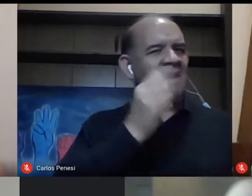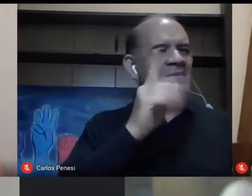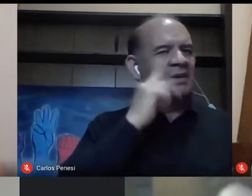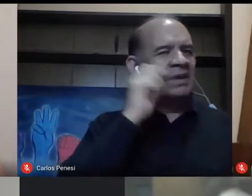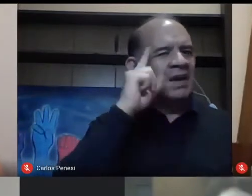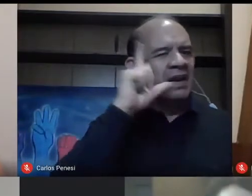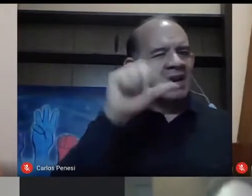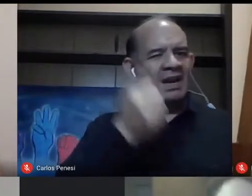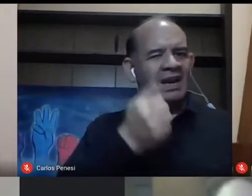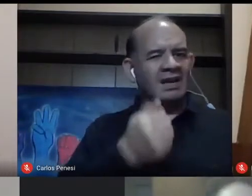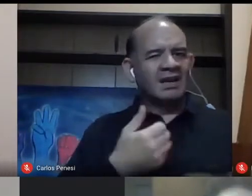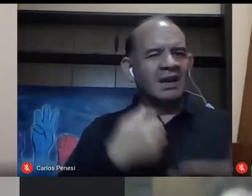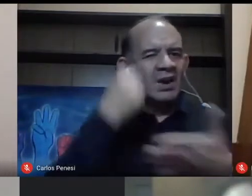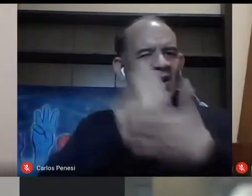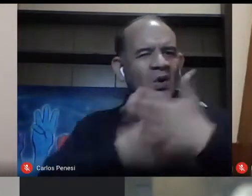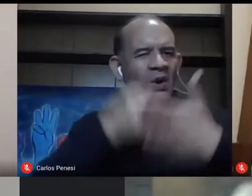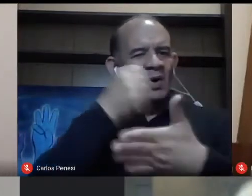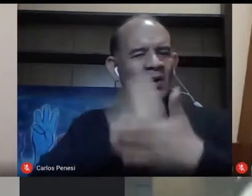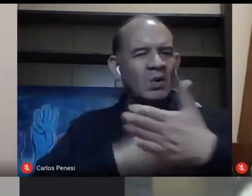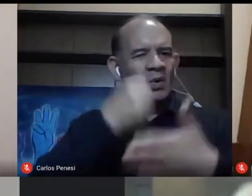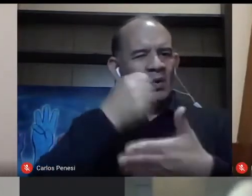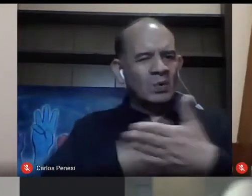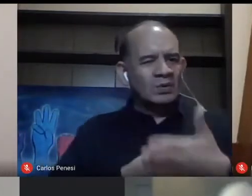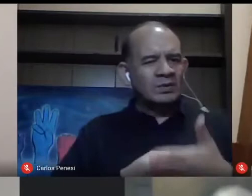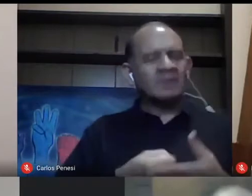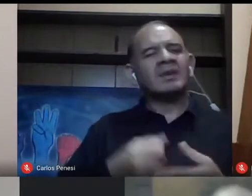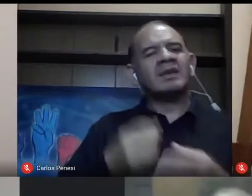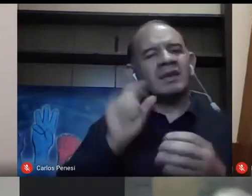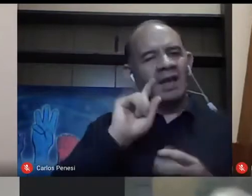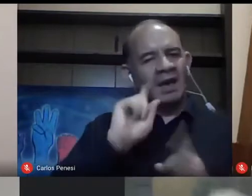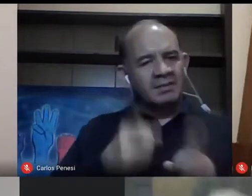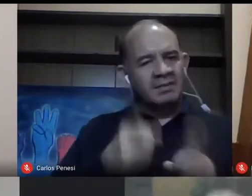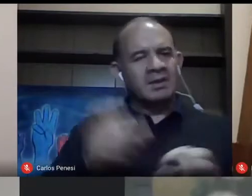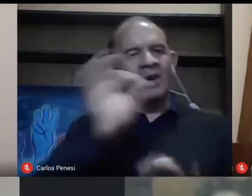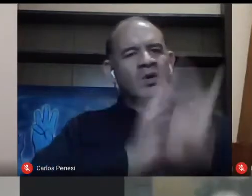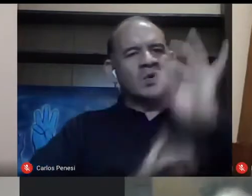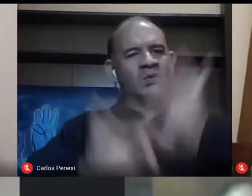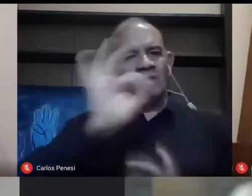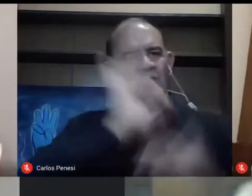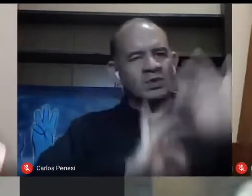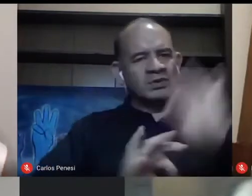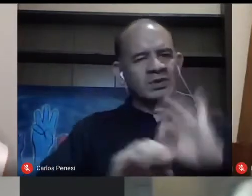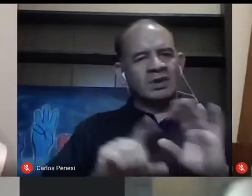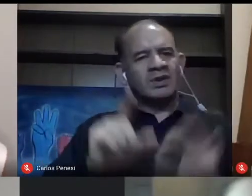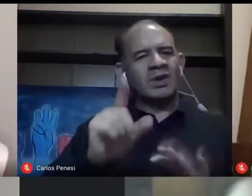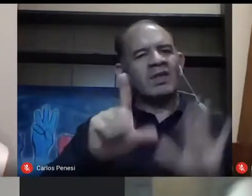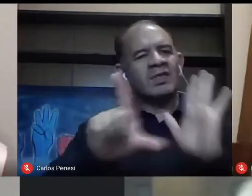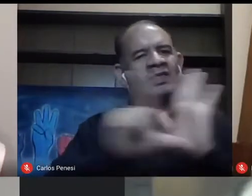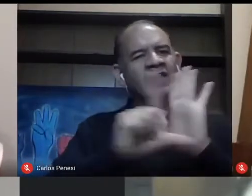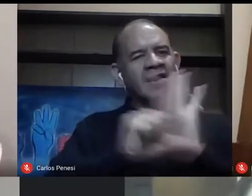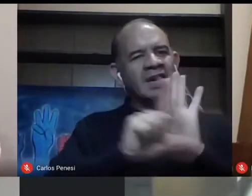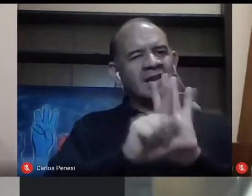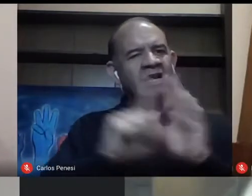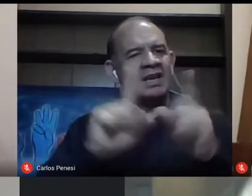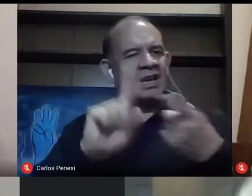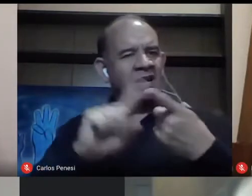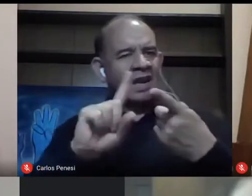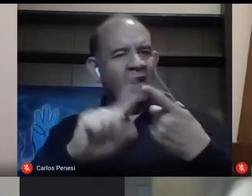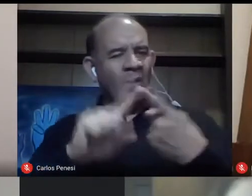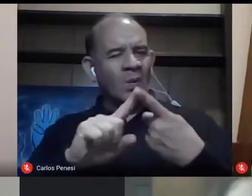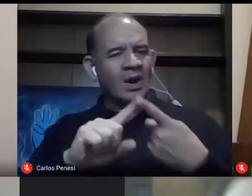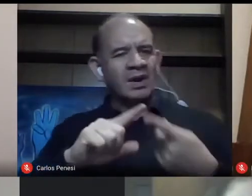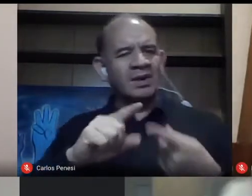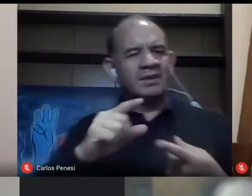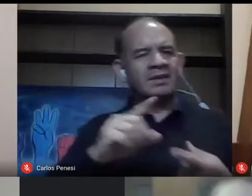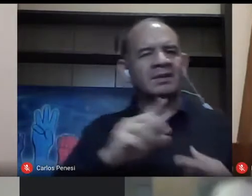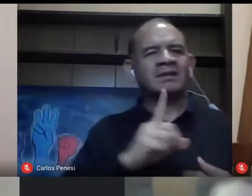y además autora del proyecto de ley que ratifica el tratado. Entonces, Gaby, en esto queremos preguntarte,